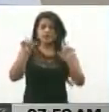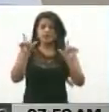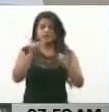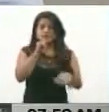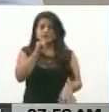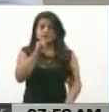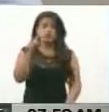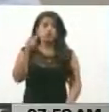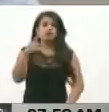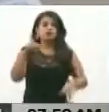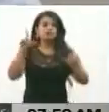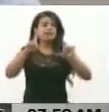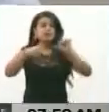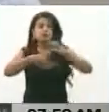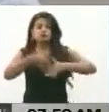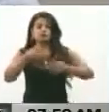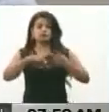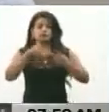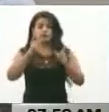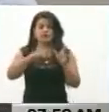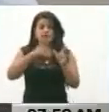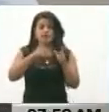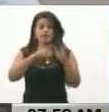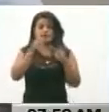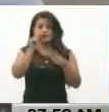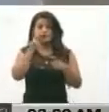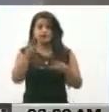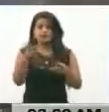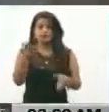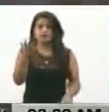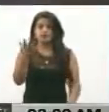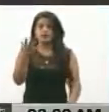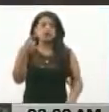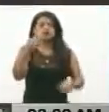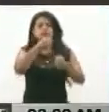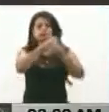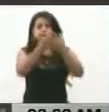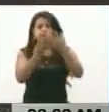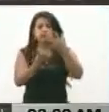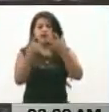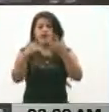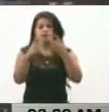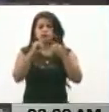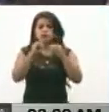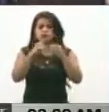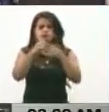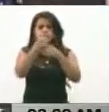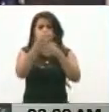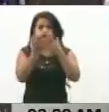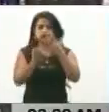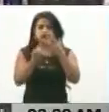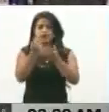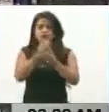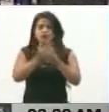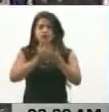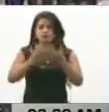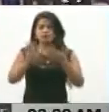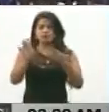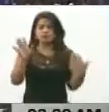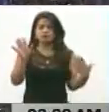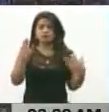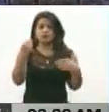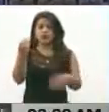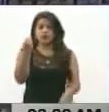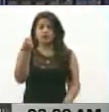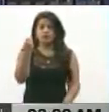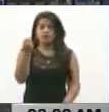informativos, Telesur, Venezolana de Televisión, TVs. Entonces, una variedad de contenido de manera gratuita alta